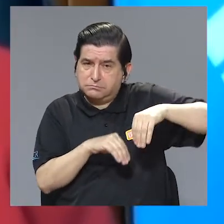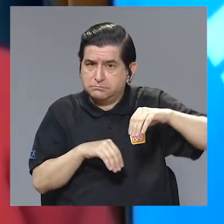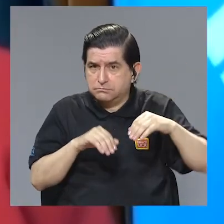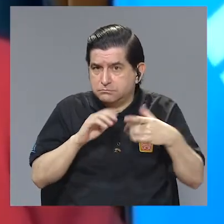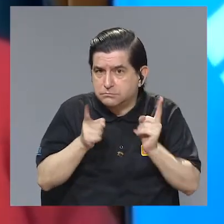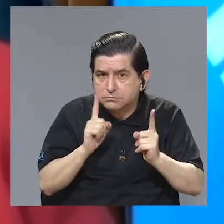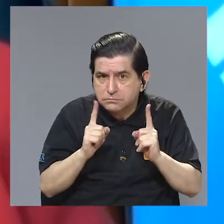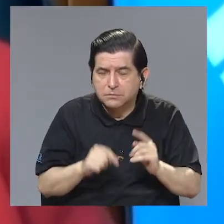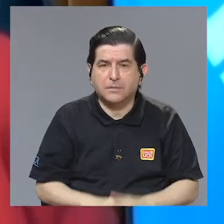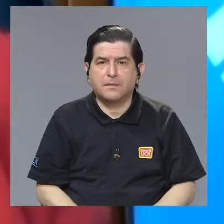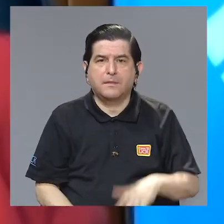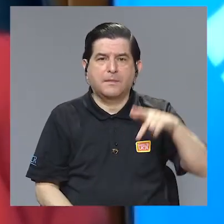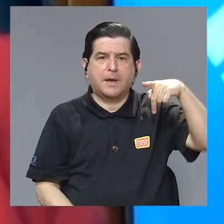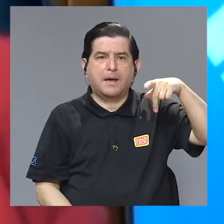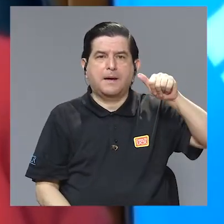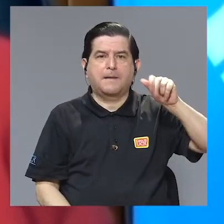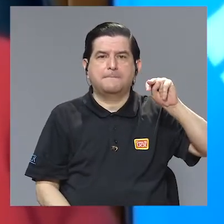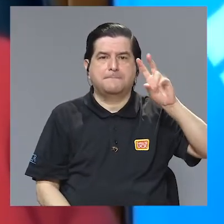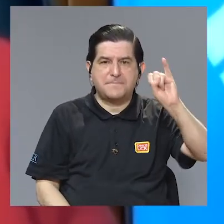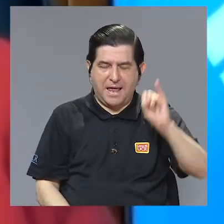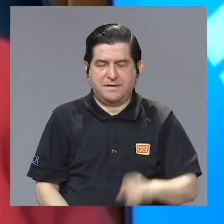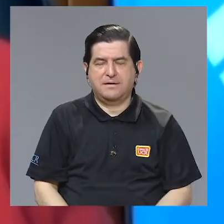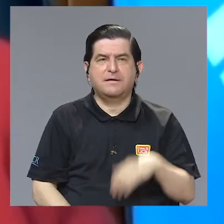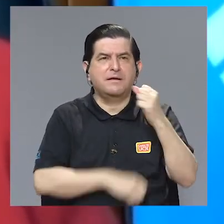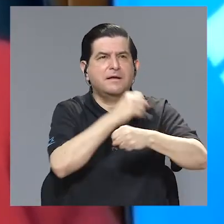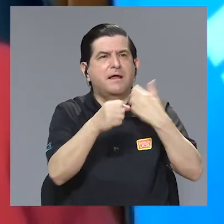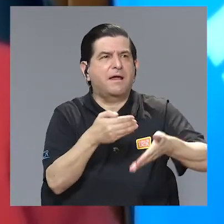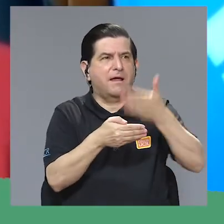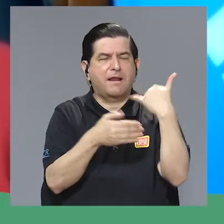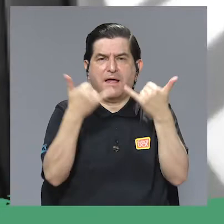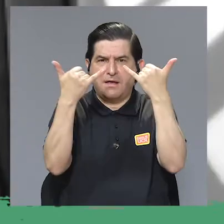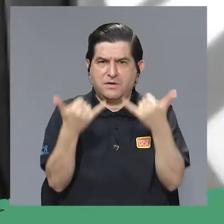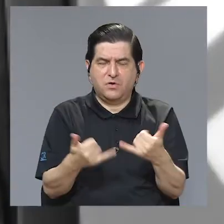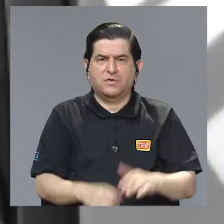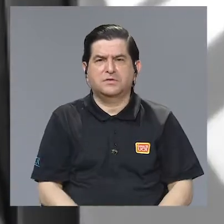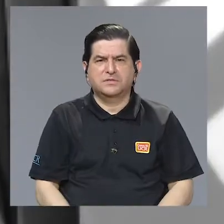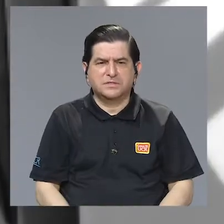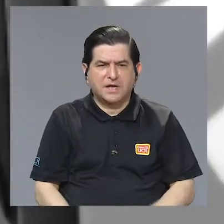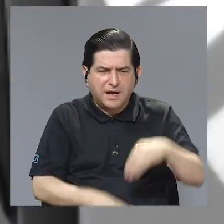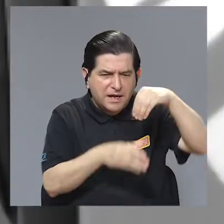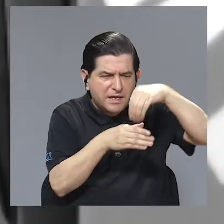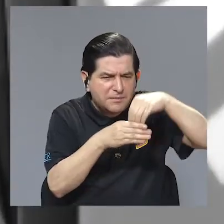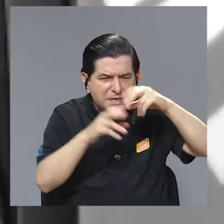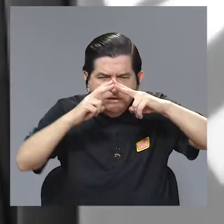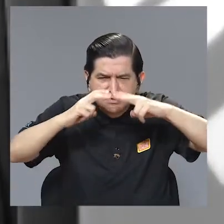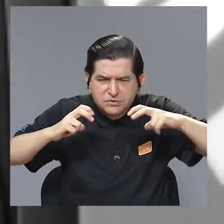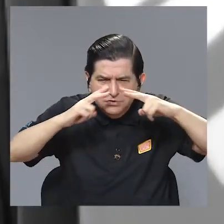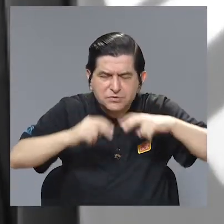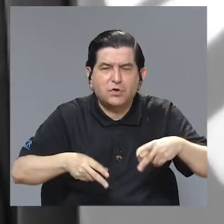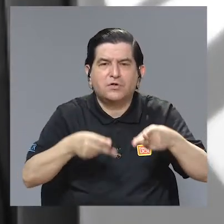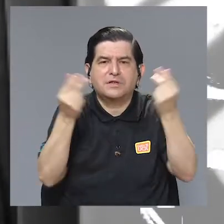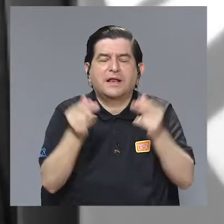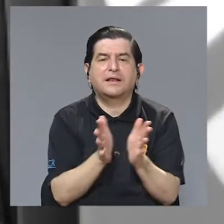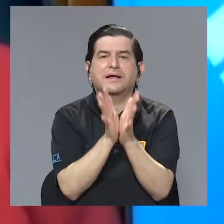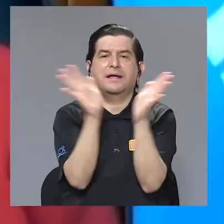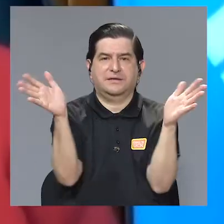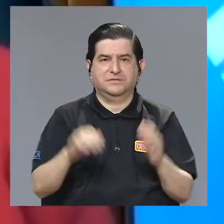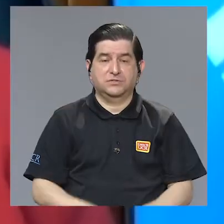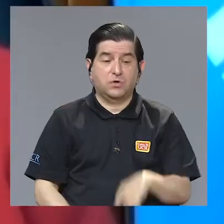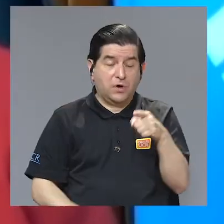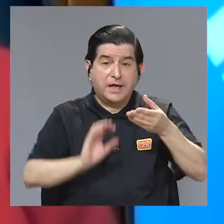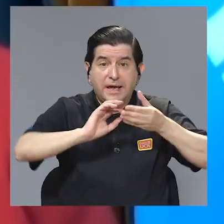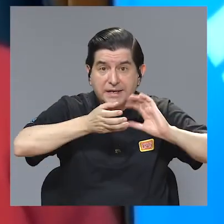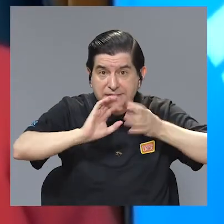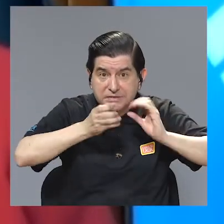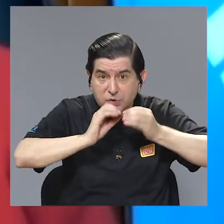incluir es que el Patronato Nacional de la Infancia desde el año pasado empezó a medir la inversión del gasto público. Ese